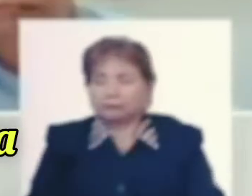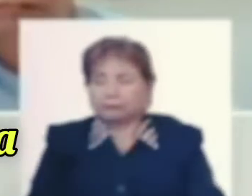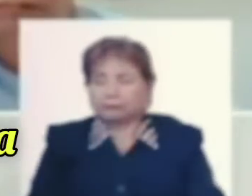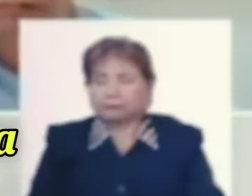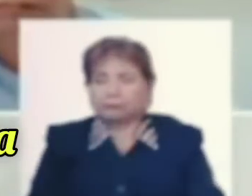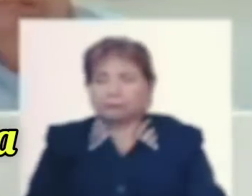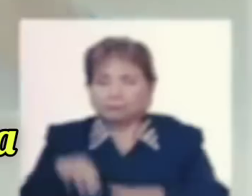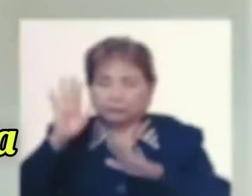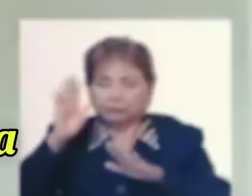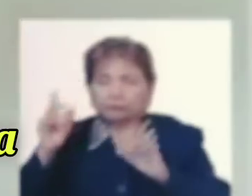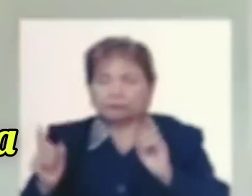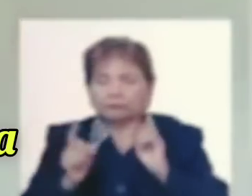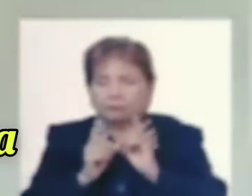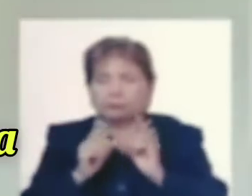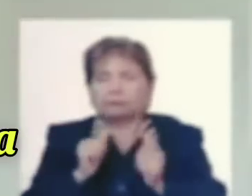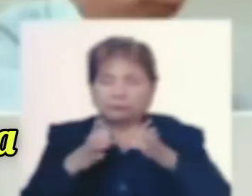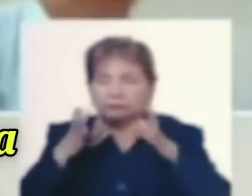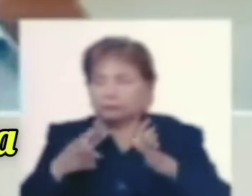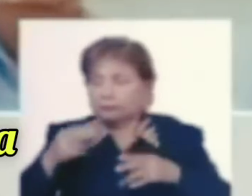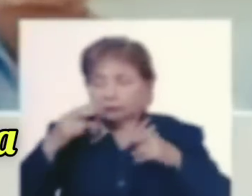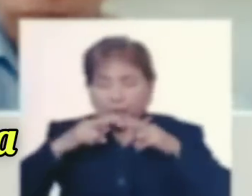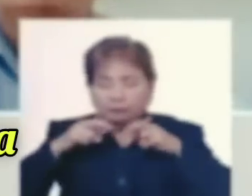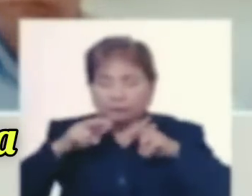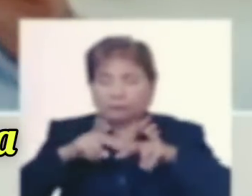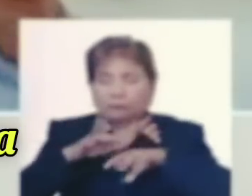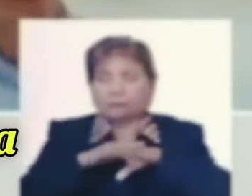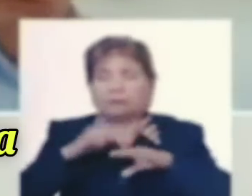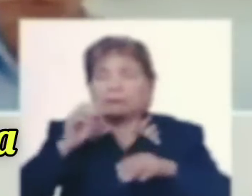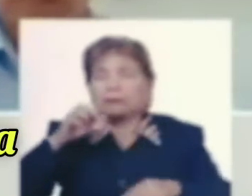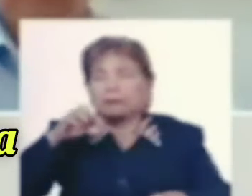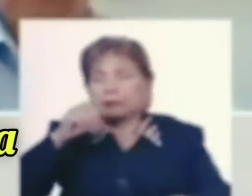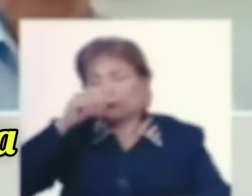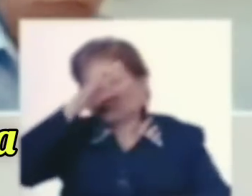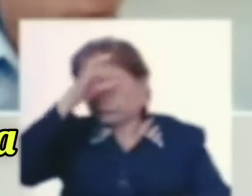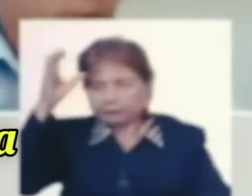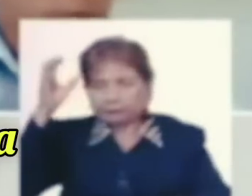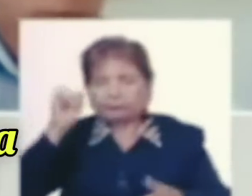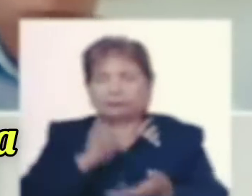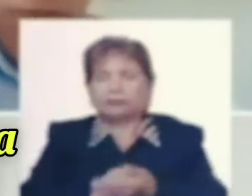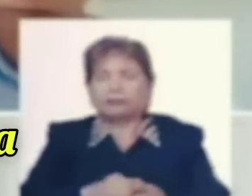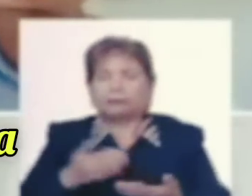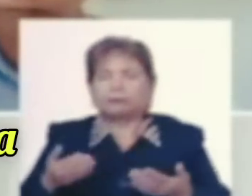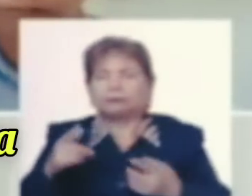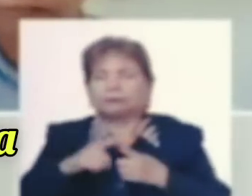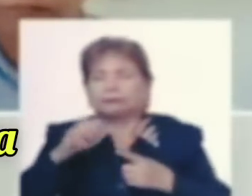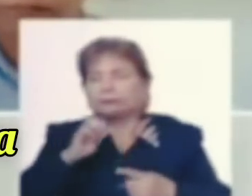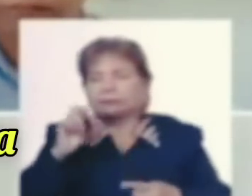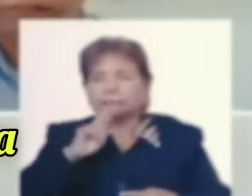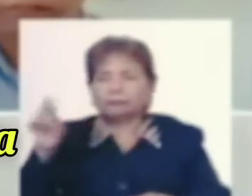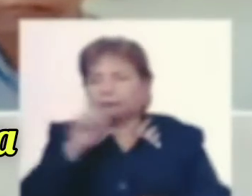formuladas. Juraré presencialmente, señor presidente. Investigado Pedro Castillo, Pedro